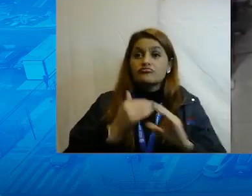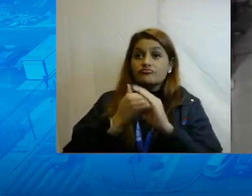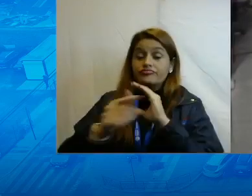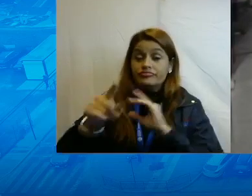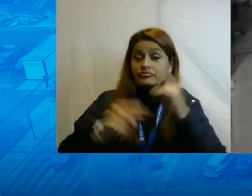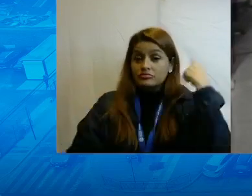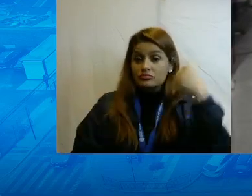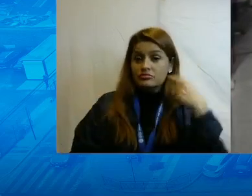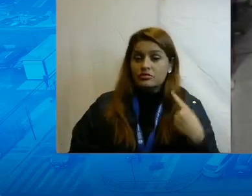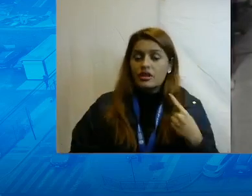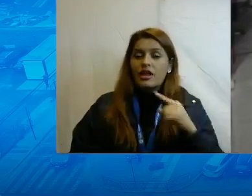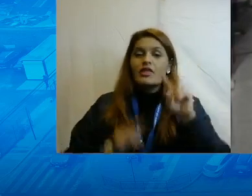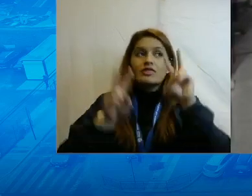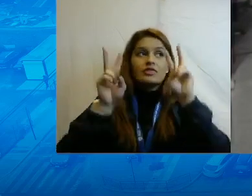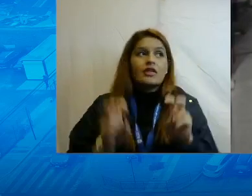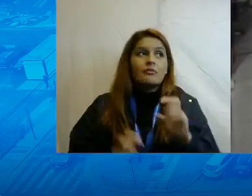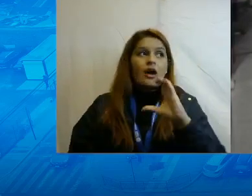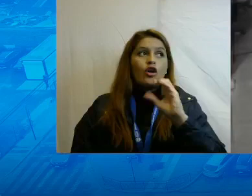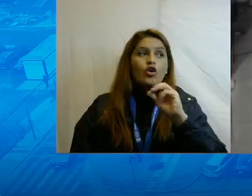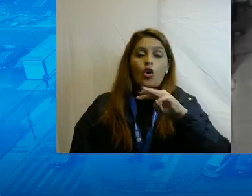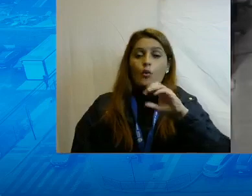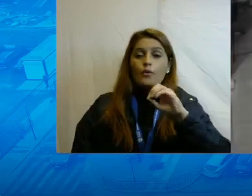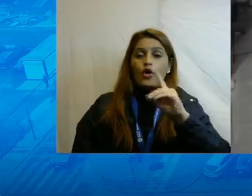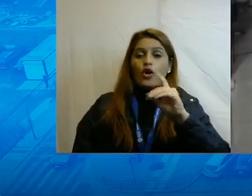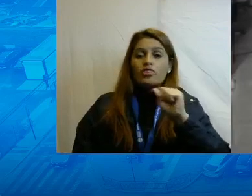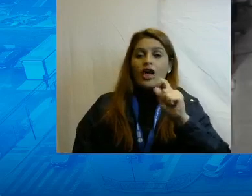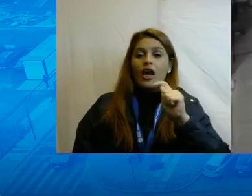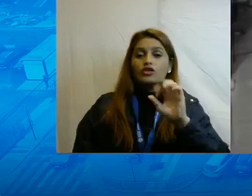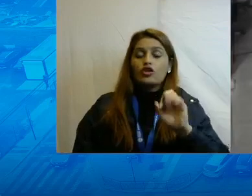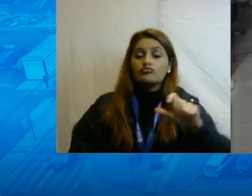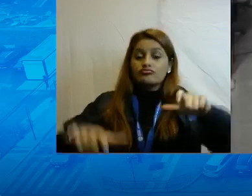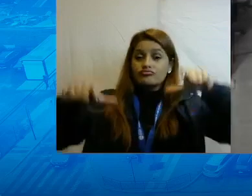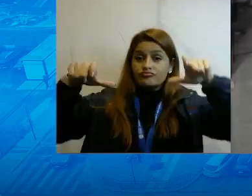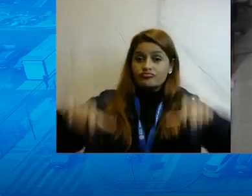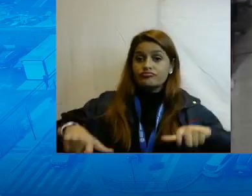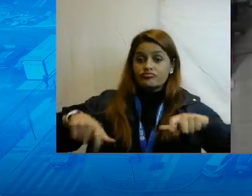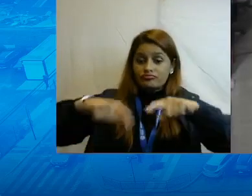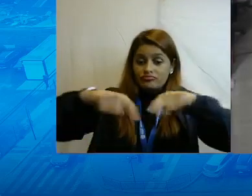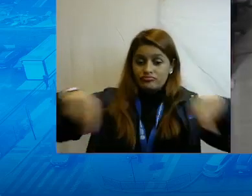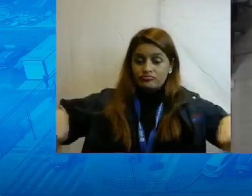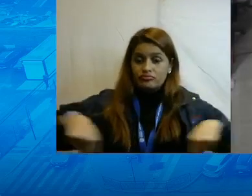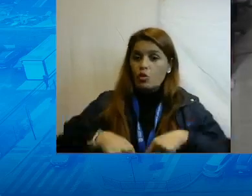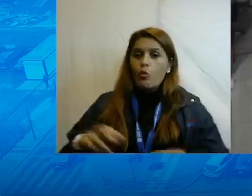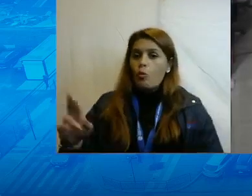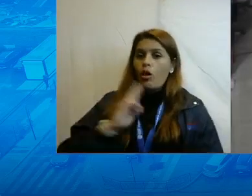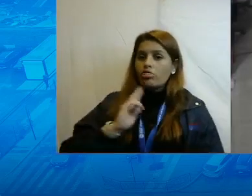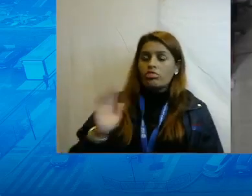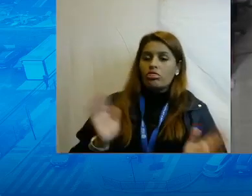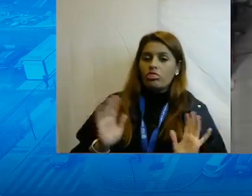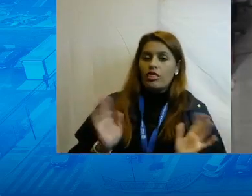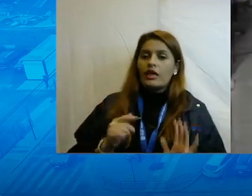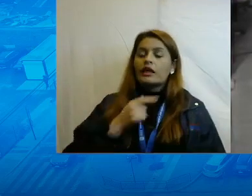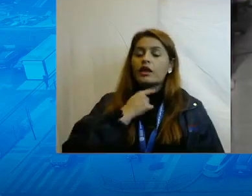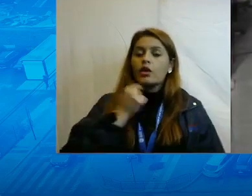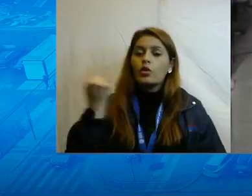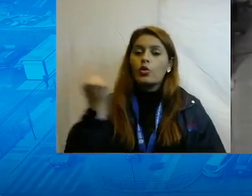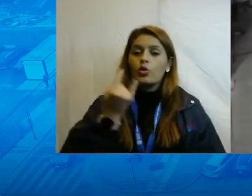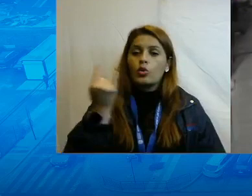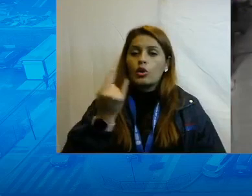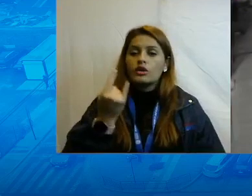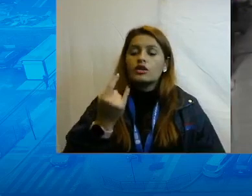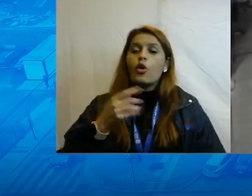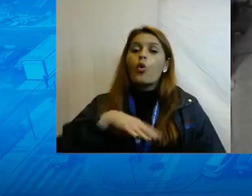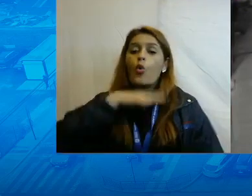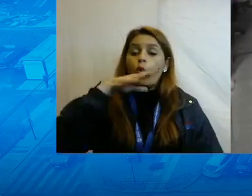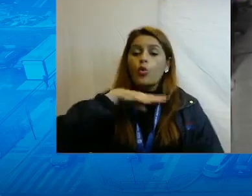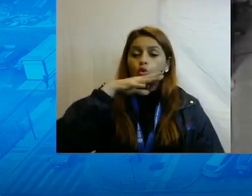respecto al comodato de la cancha deportiva de la Villa Clotario Blest de la etapa 1, y que no ha sido respondida y le urge poder estar funcionando y